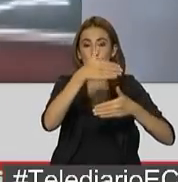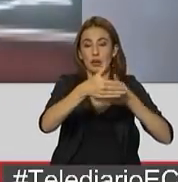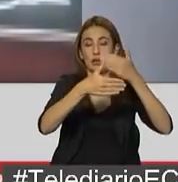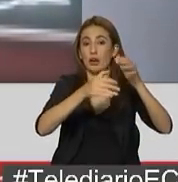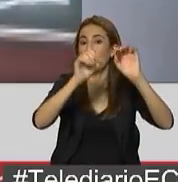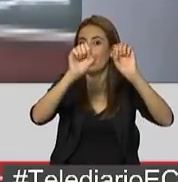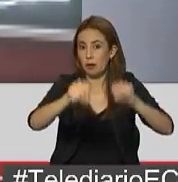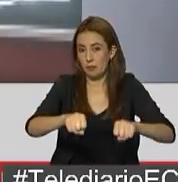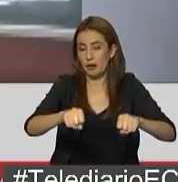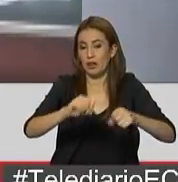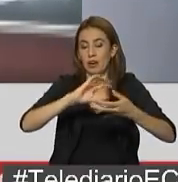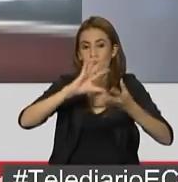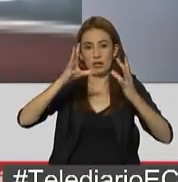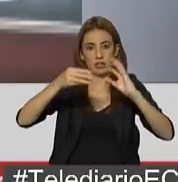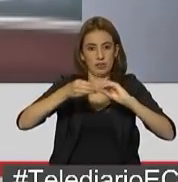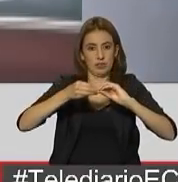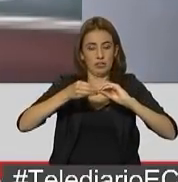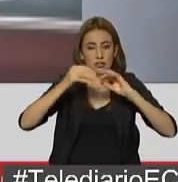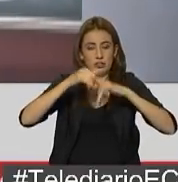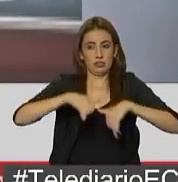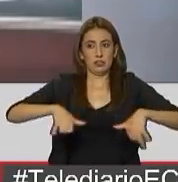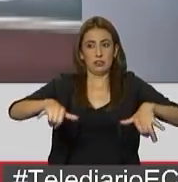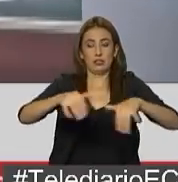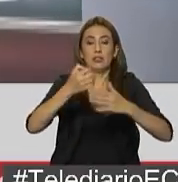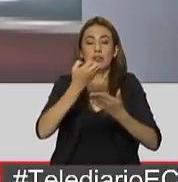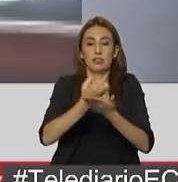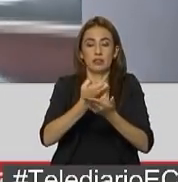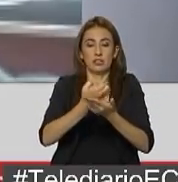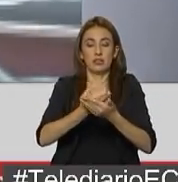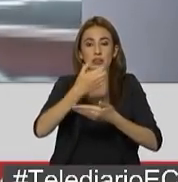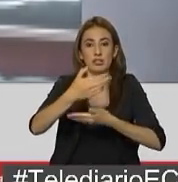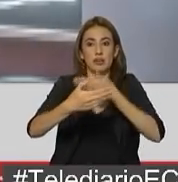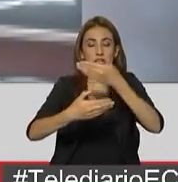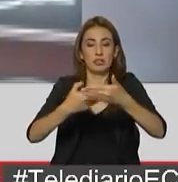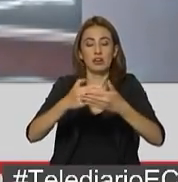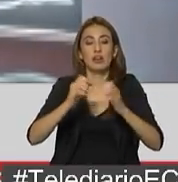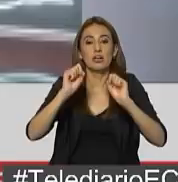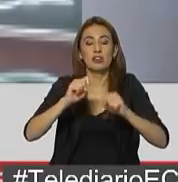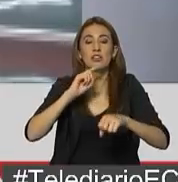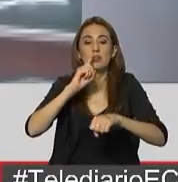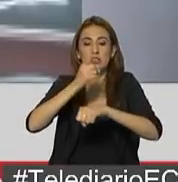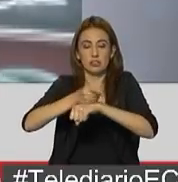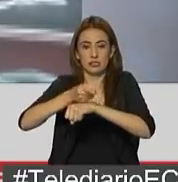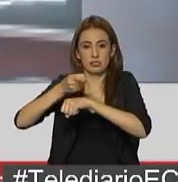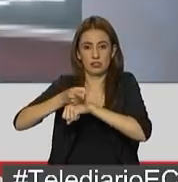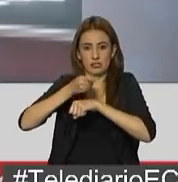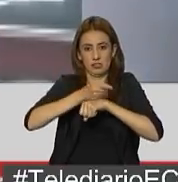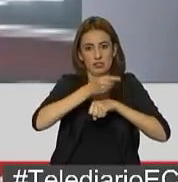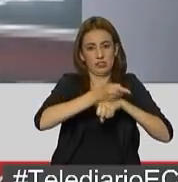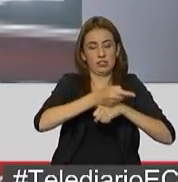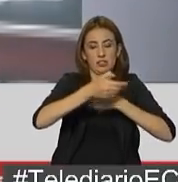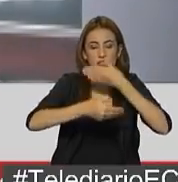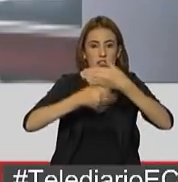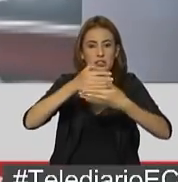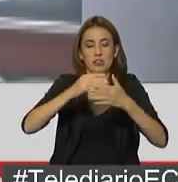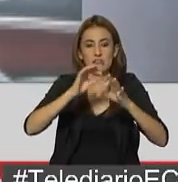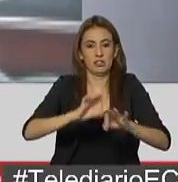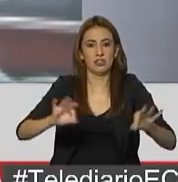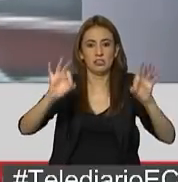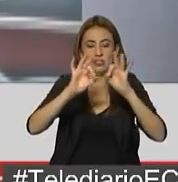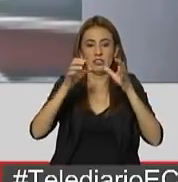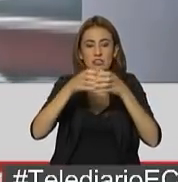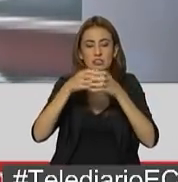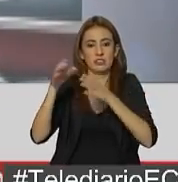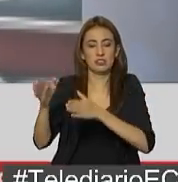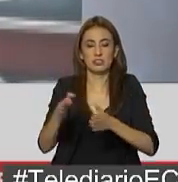de adaptarse a esta nueva economía, a las nuevas condiciones que haya, y les permite tener un poco